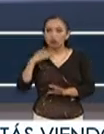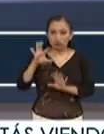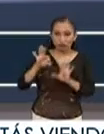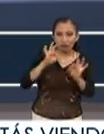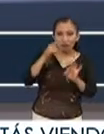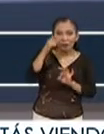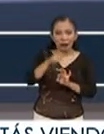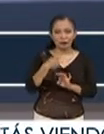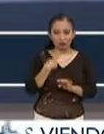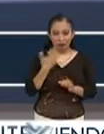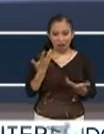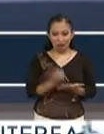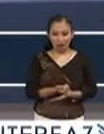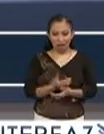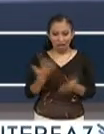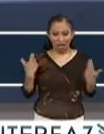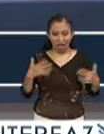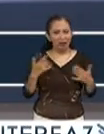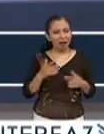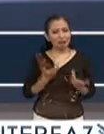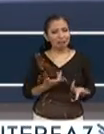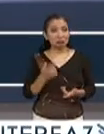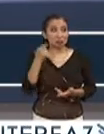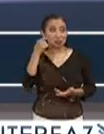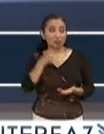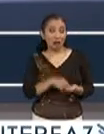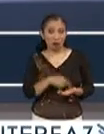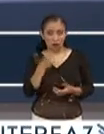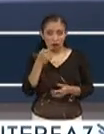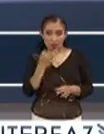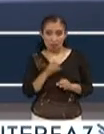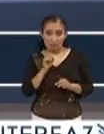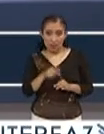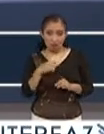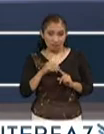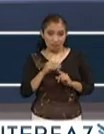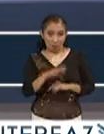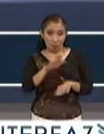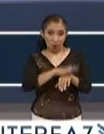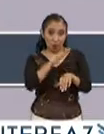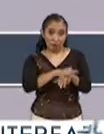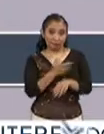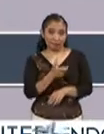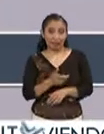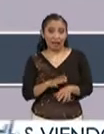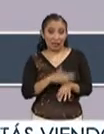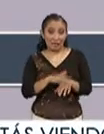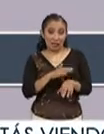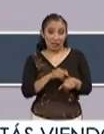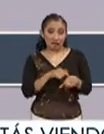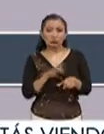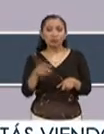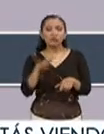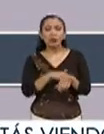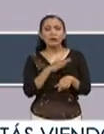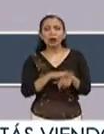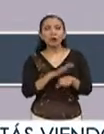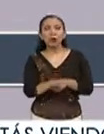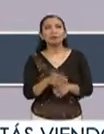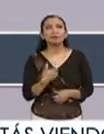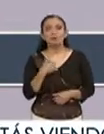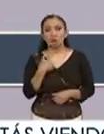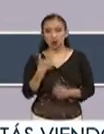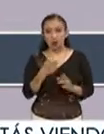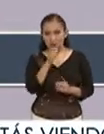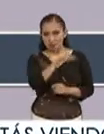tuvieron para que te ganaras la beca? Pues yo creo que en ese momento influyó mucho el promedio. ¿Cuánto fue tu promedio?